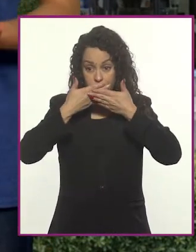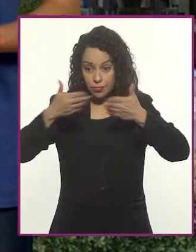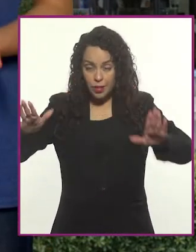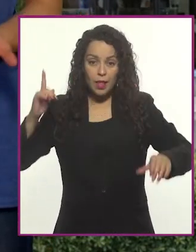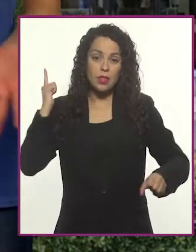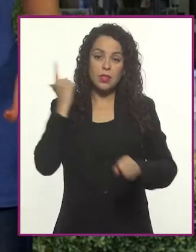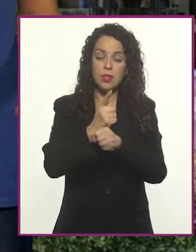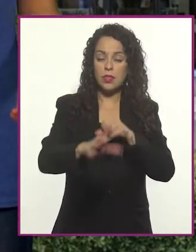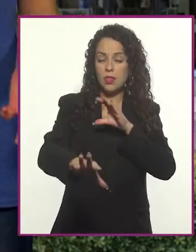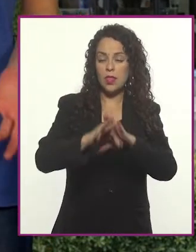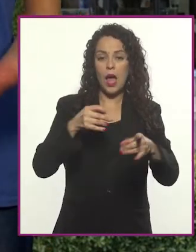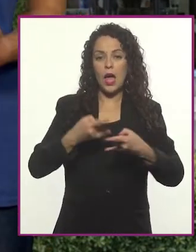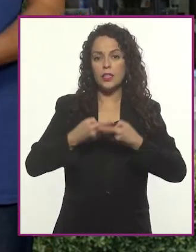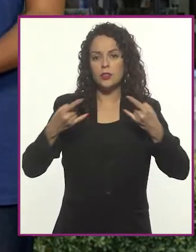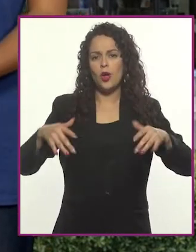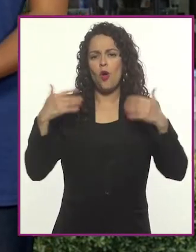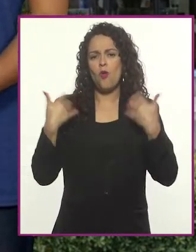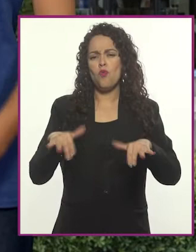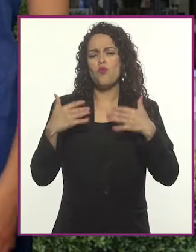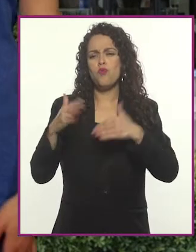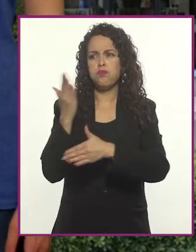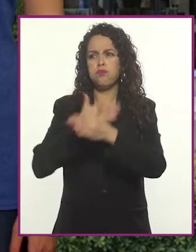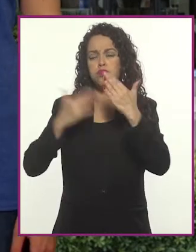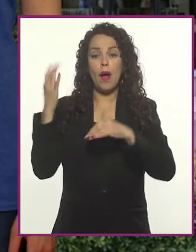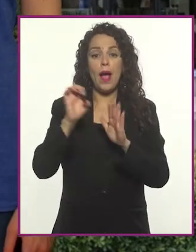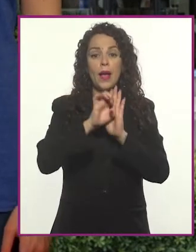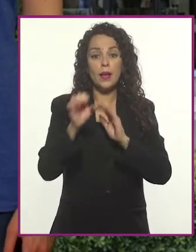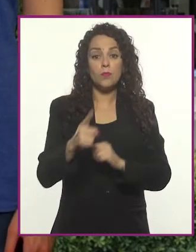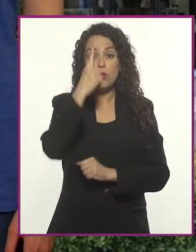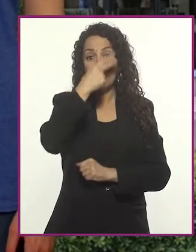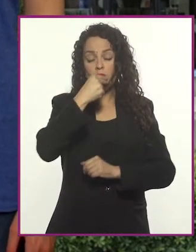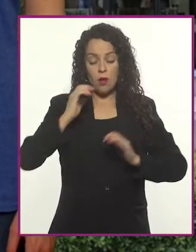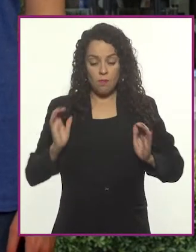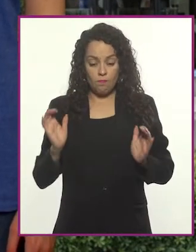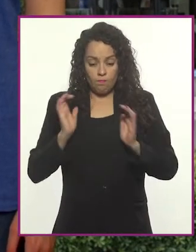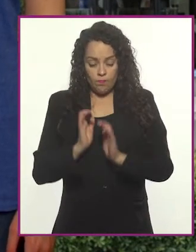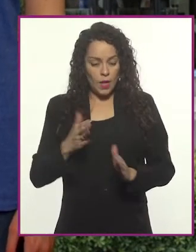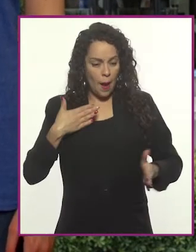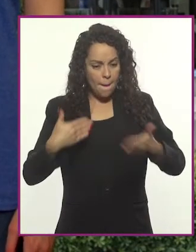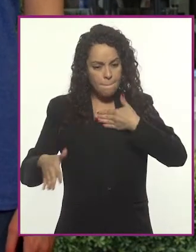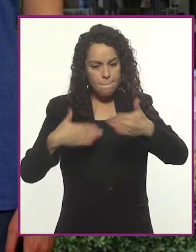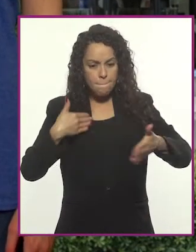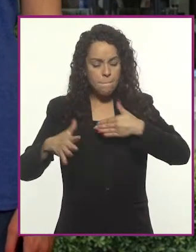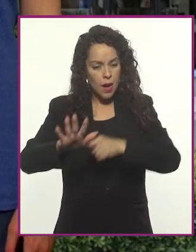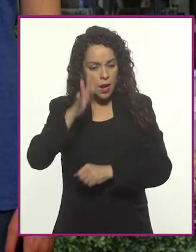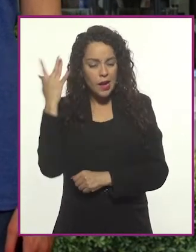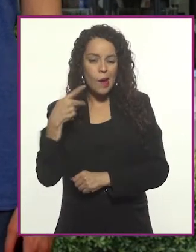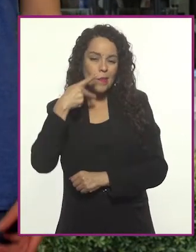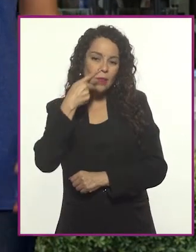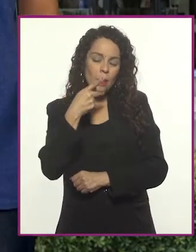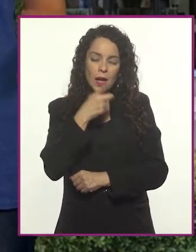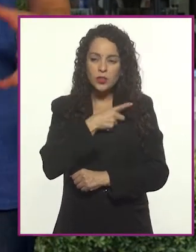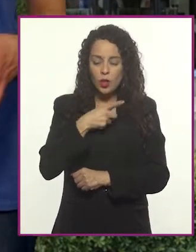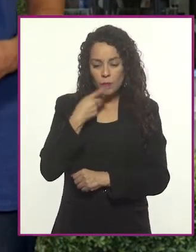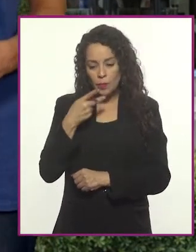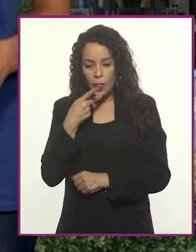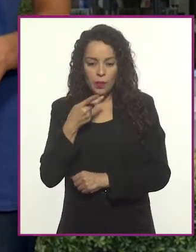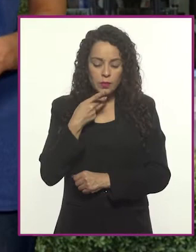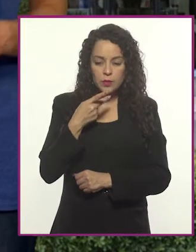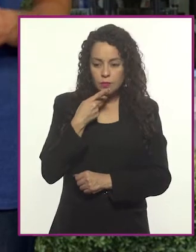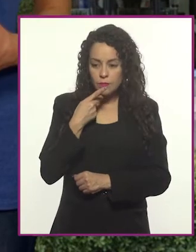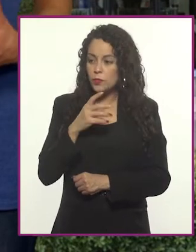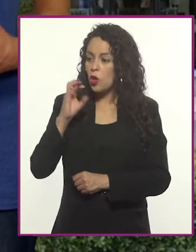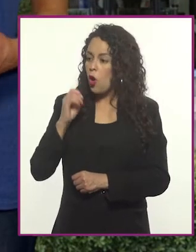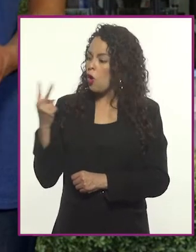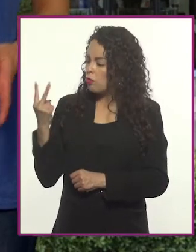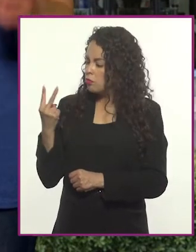descubrir historias en potencia, como por ejemplo, un hombre de traje camina apurado y habla consigo mismo. Una pareja en uniforme